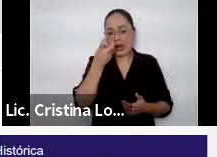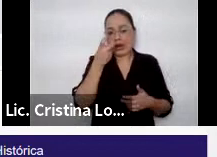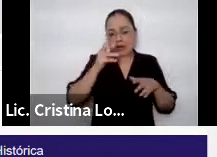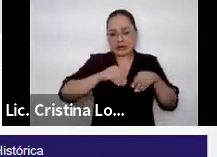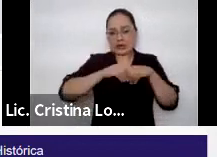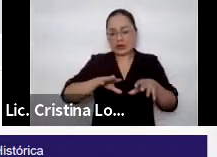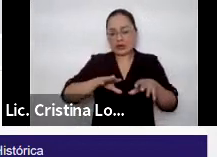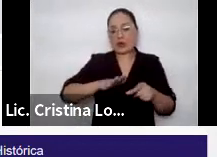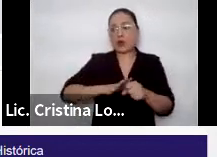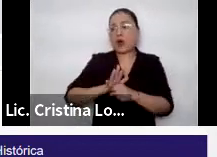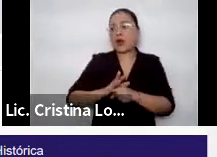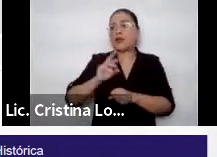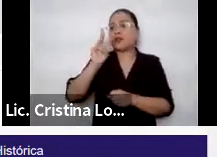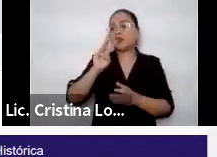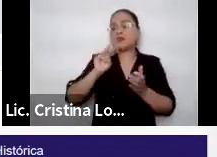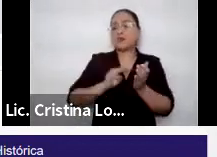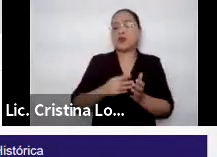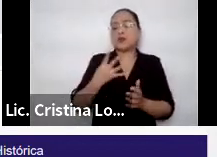página